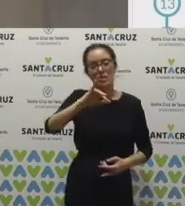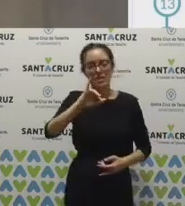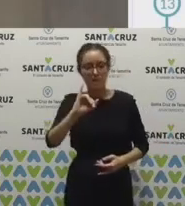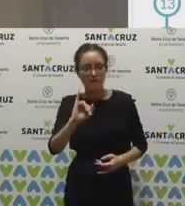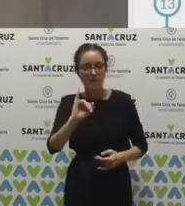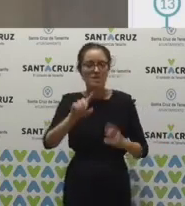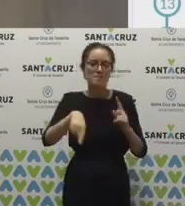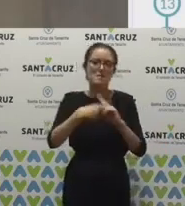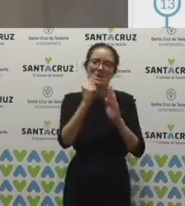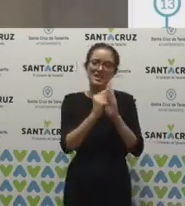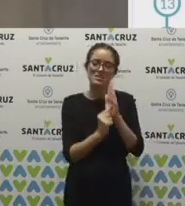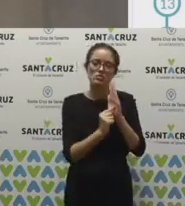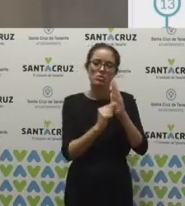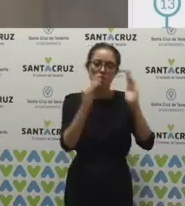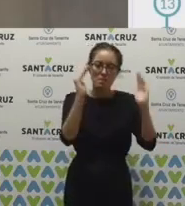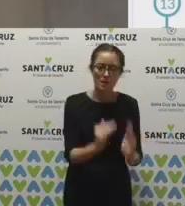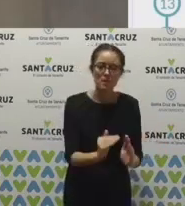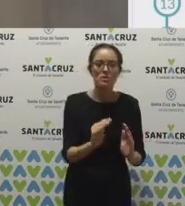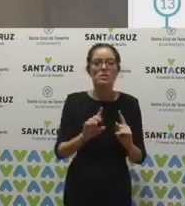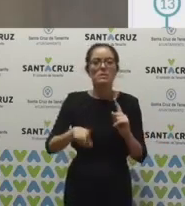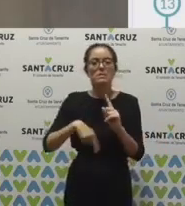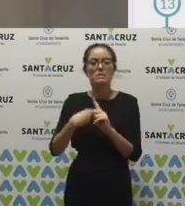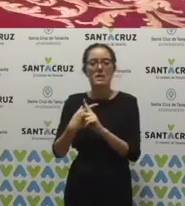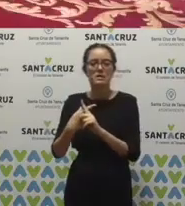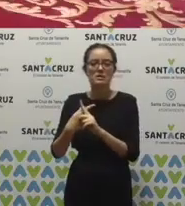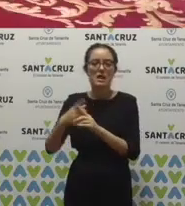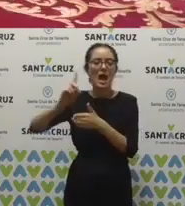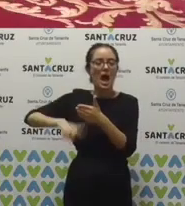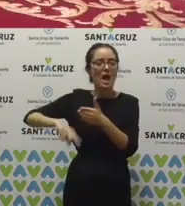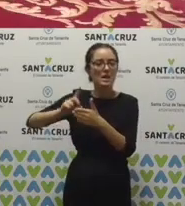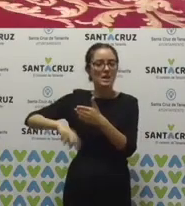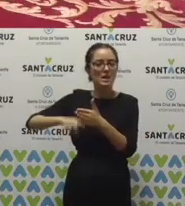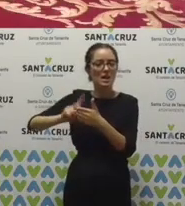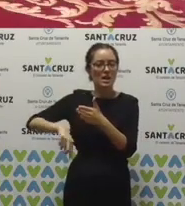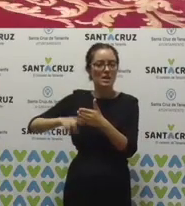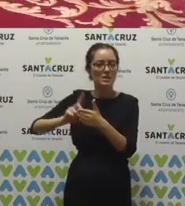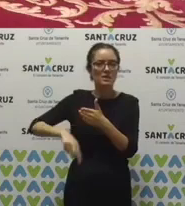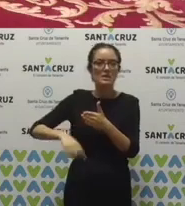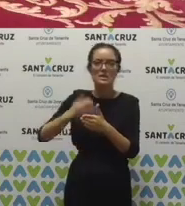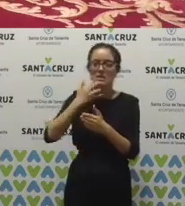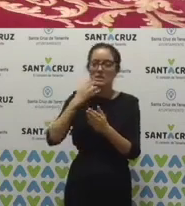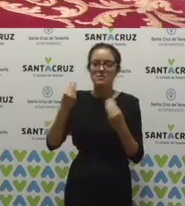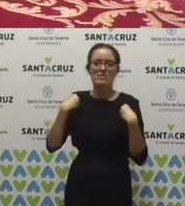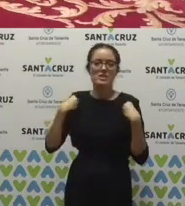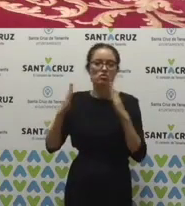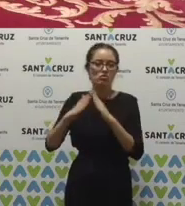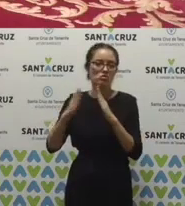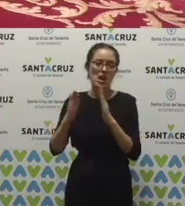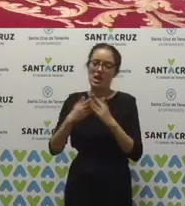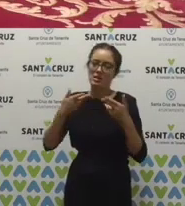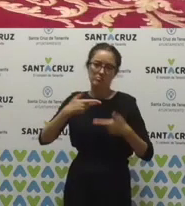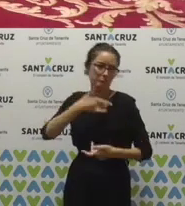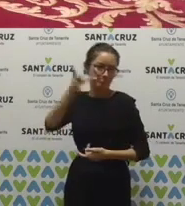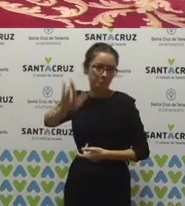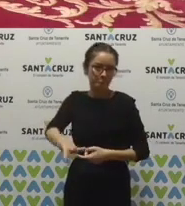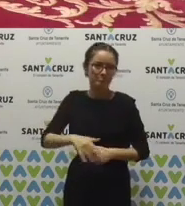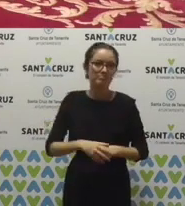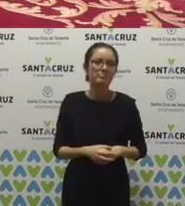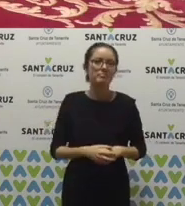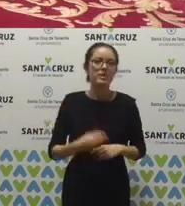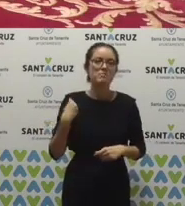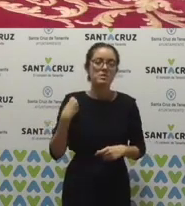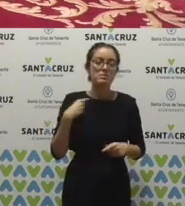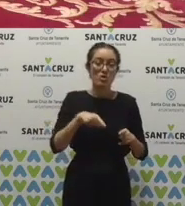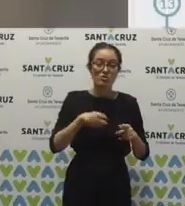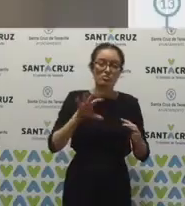reducción de requisitos y exonerar el pago de rentas del alquiler a las personas adjudicatarias de vivienda social esta última competencia de la consejería de obras públicas y